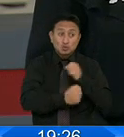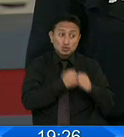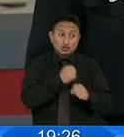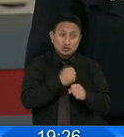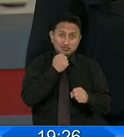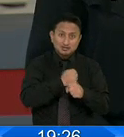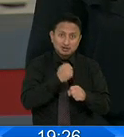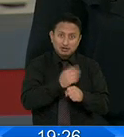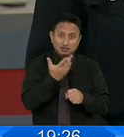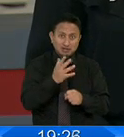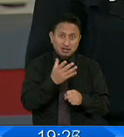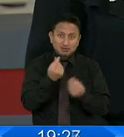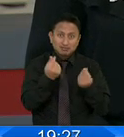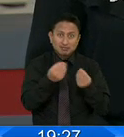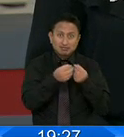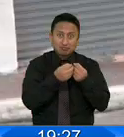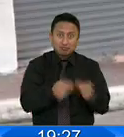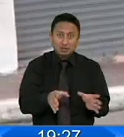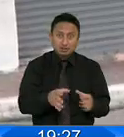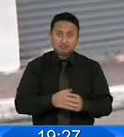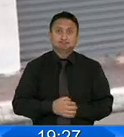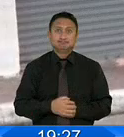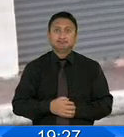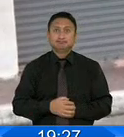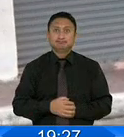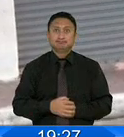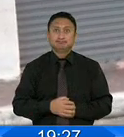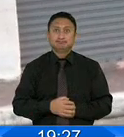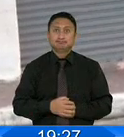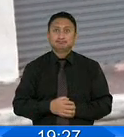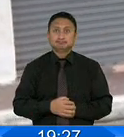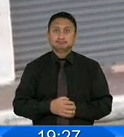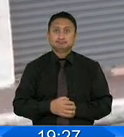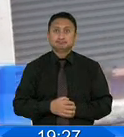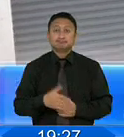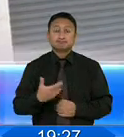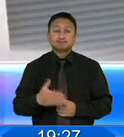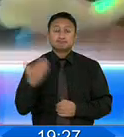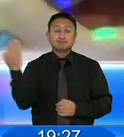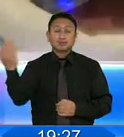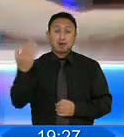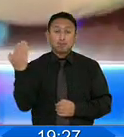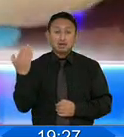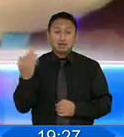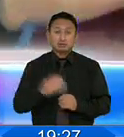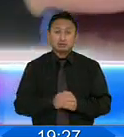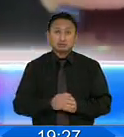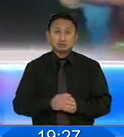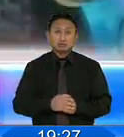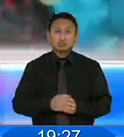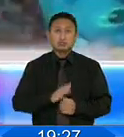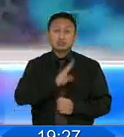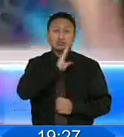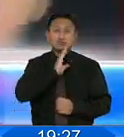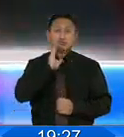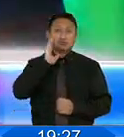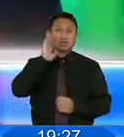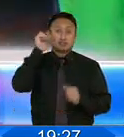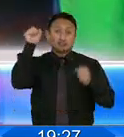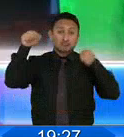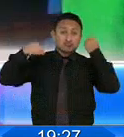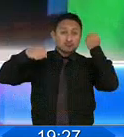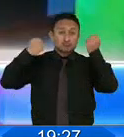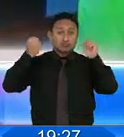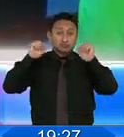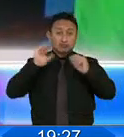pérdidas económicas. Es un hecho. En Baños del COE cantonal decidió cerrar bares, discotecas y karaokes hasta el